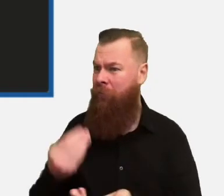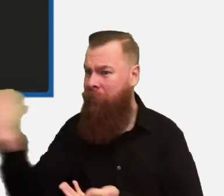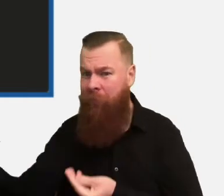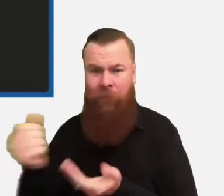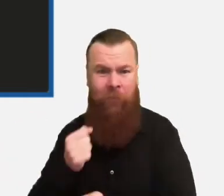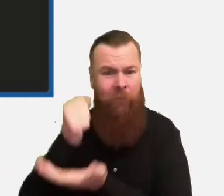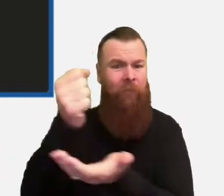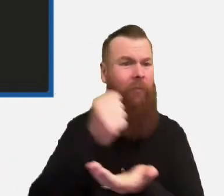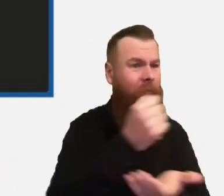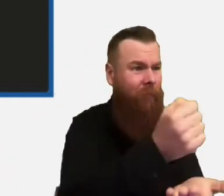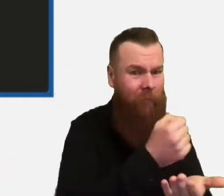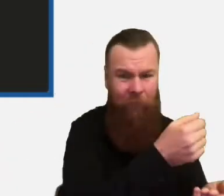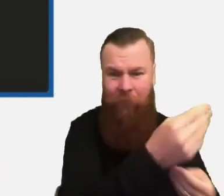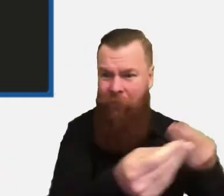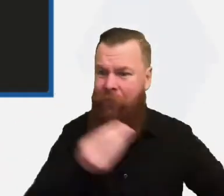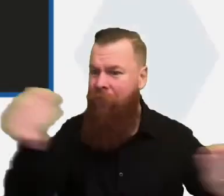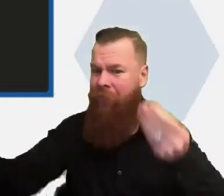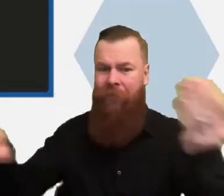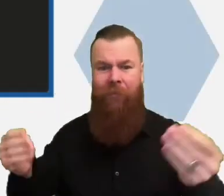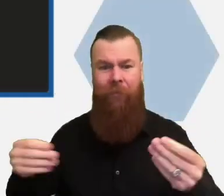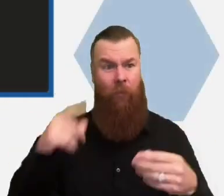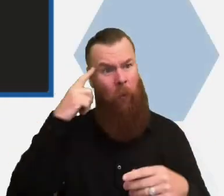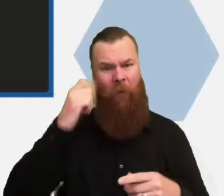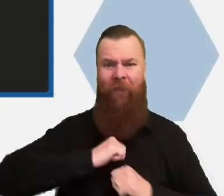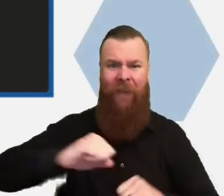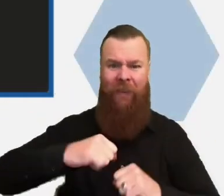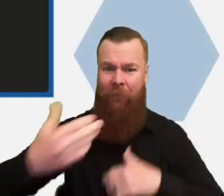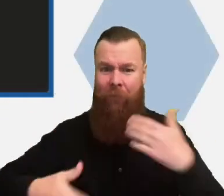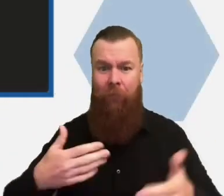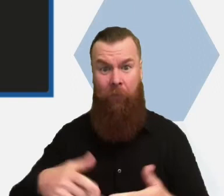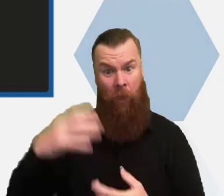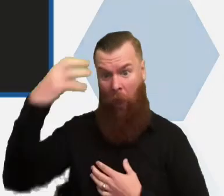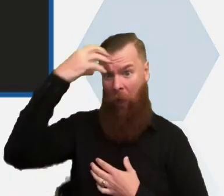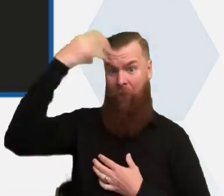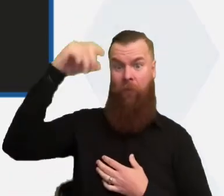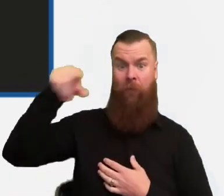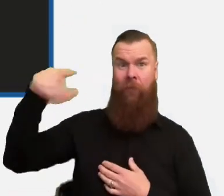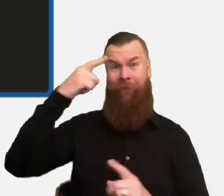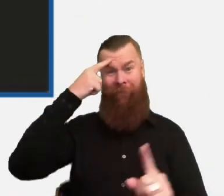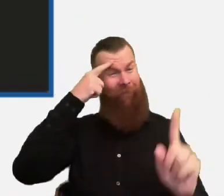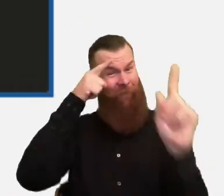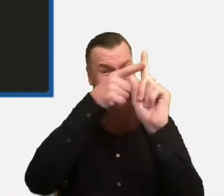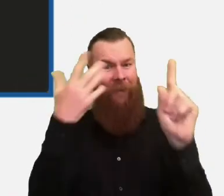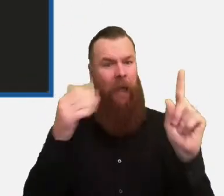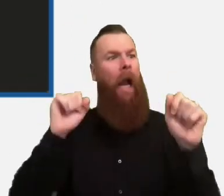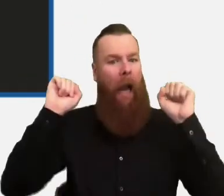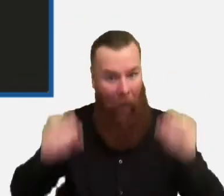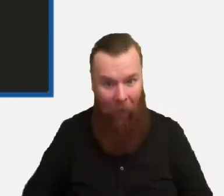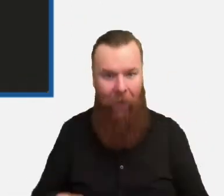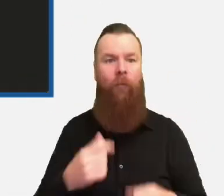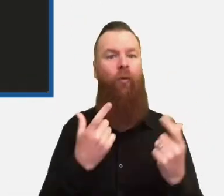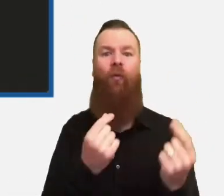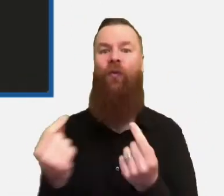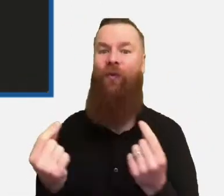poner en marcha una nueva generación de proyectos como recientemente el Energy Transition Partnership en